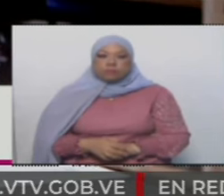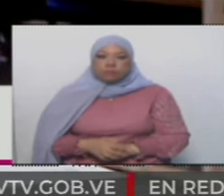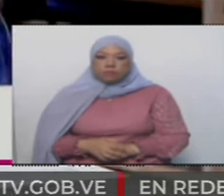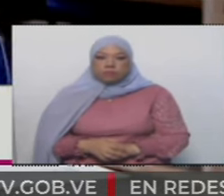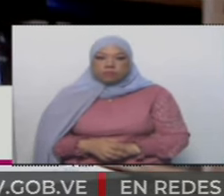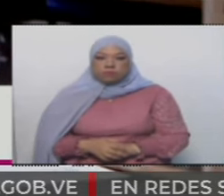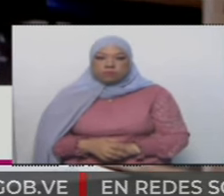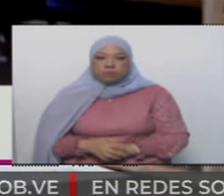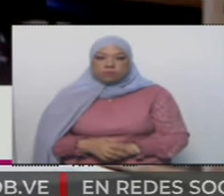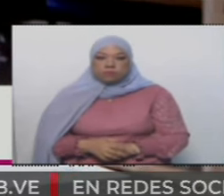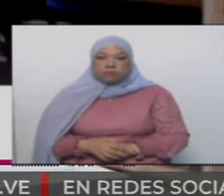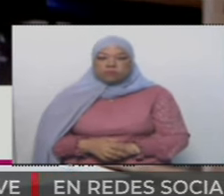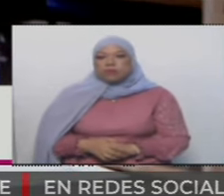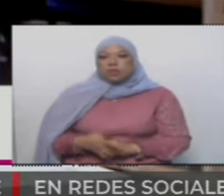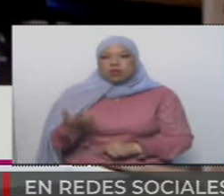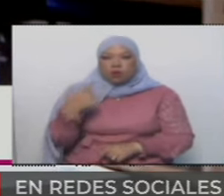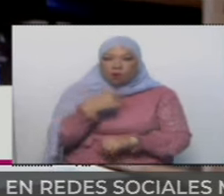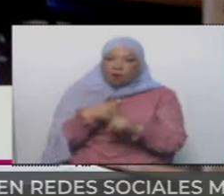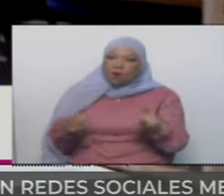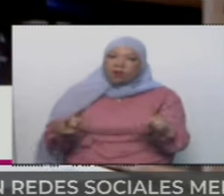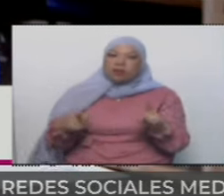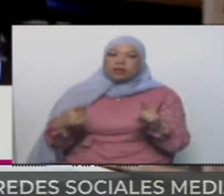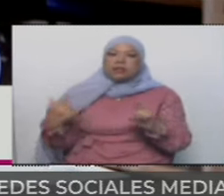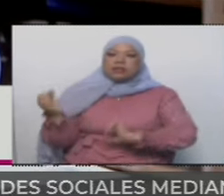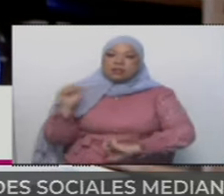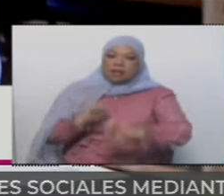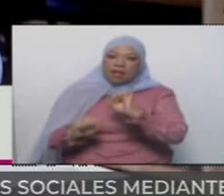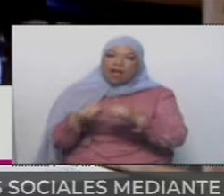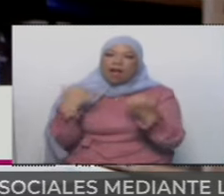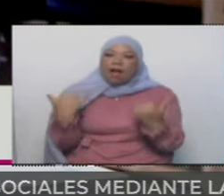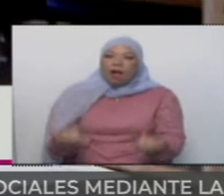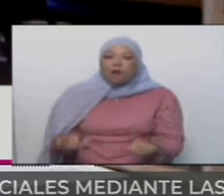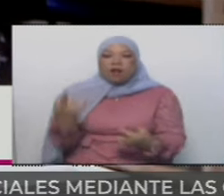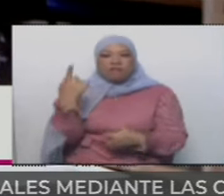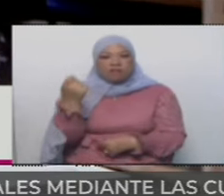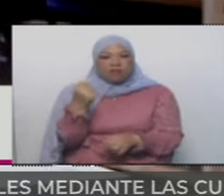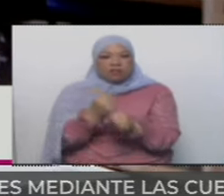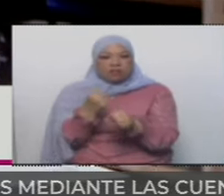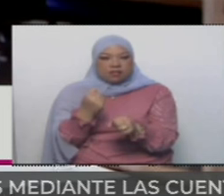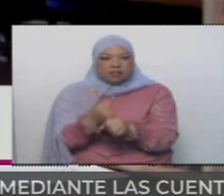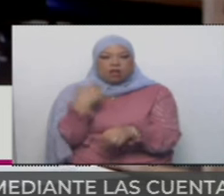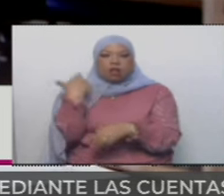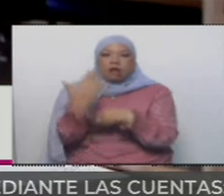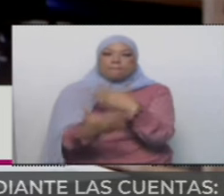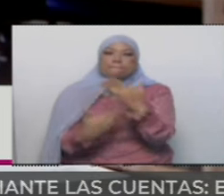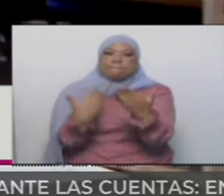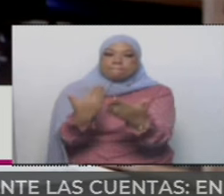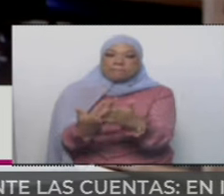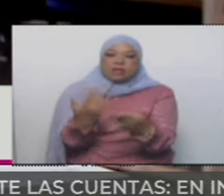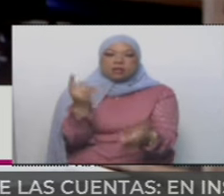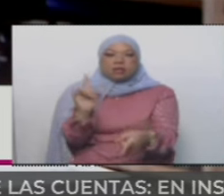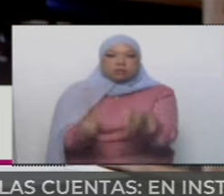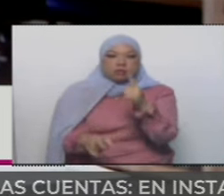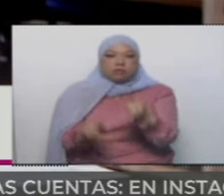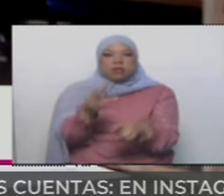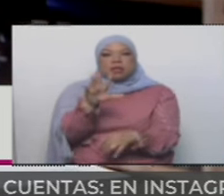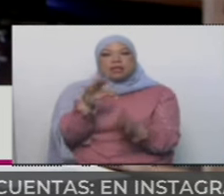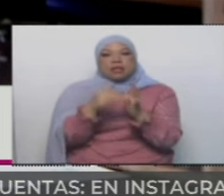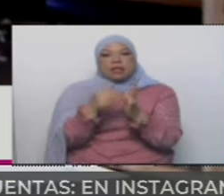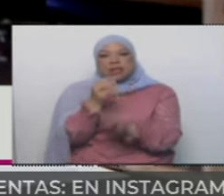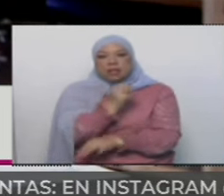yo diría, se siente, se ve, pica y se extiende. Es impresionante, más de